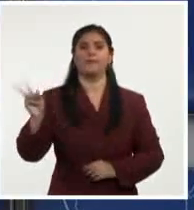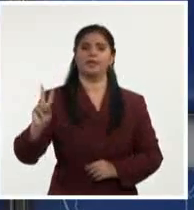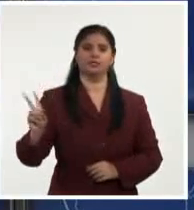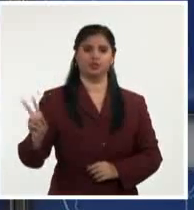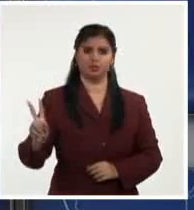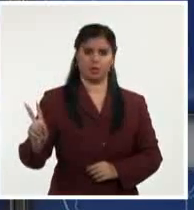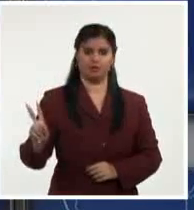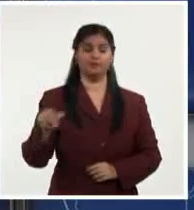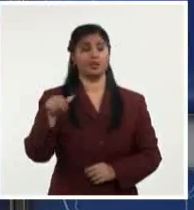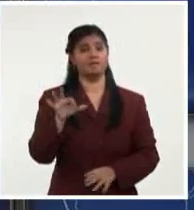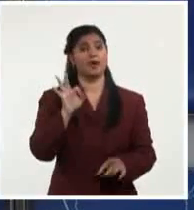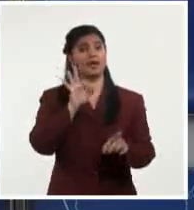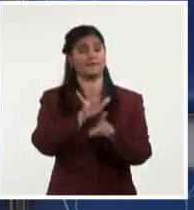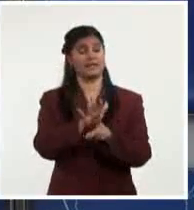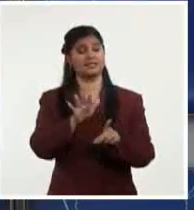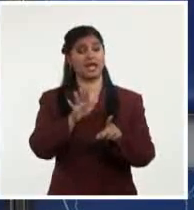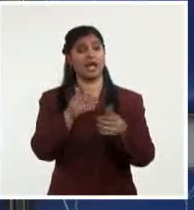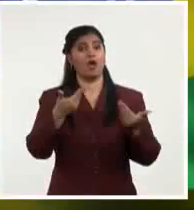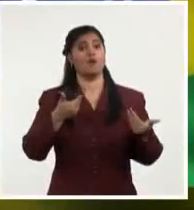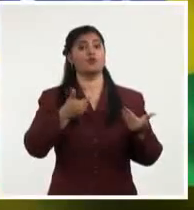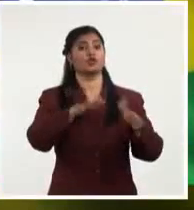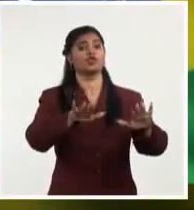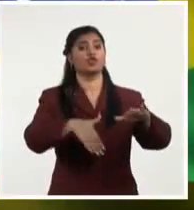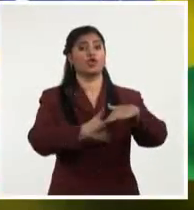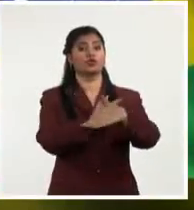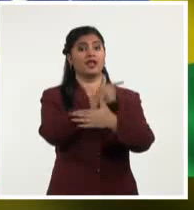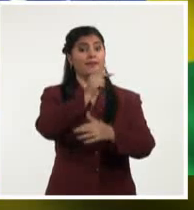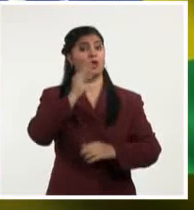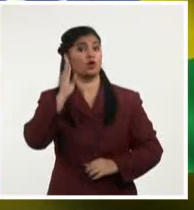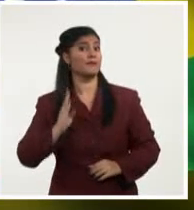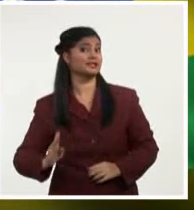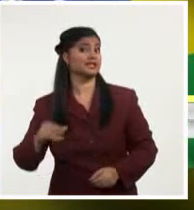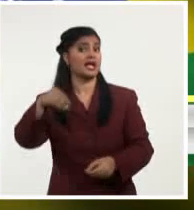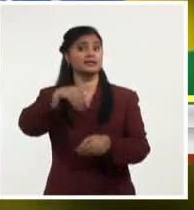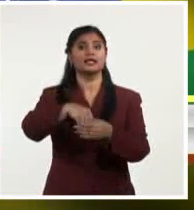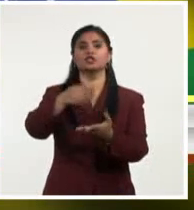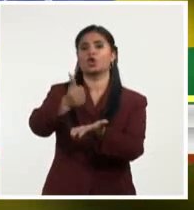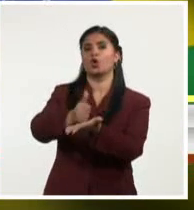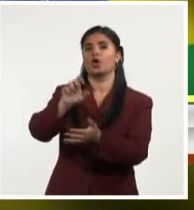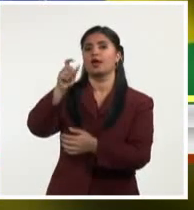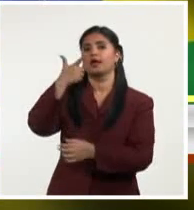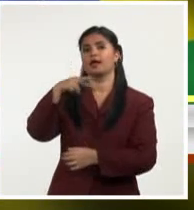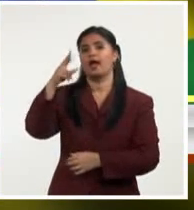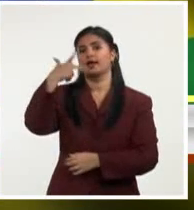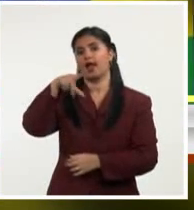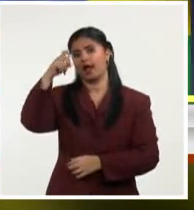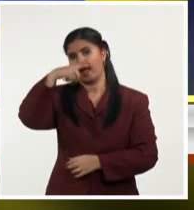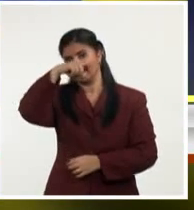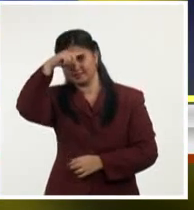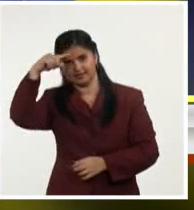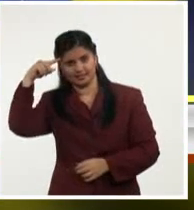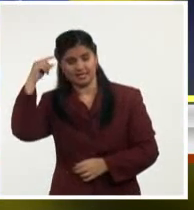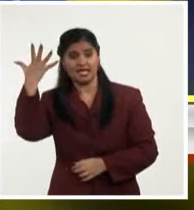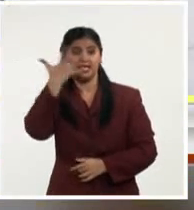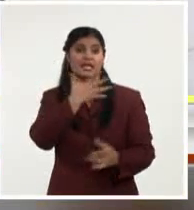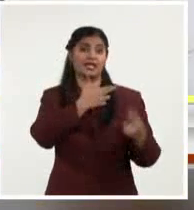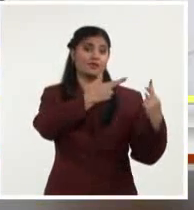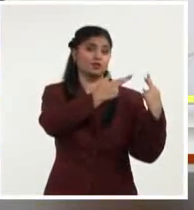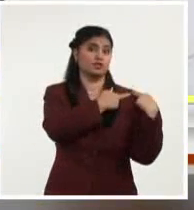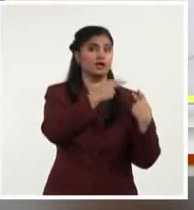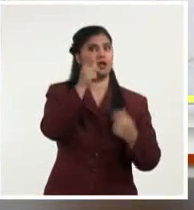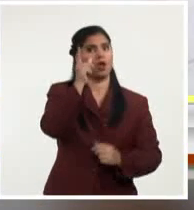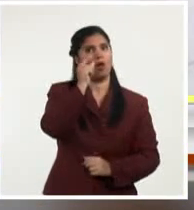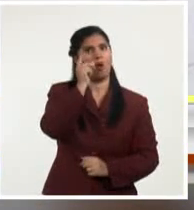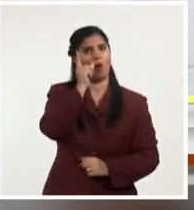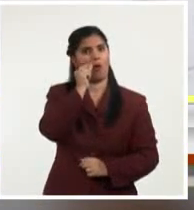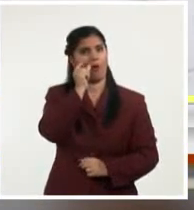de reapertura de la embajada brasileña en Caracas. La misión estará liderada por el diplomático Flavio Macieira, quien fue representante